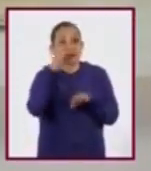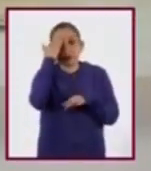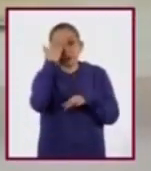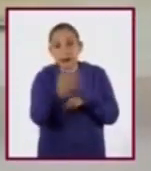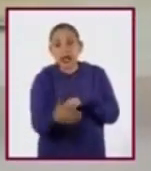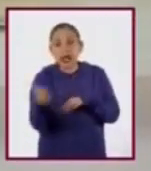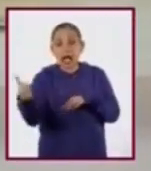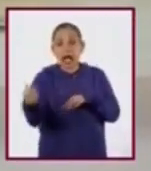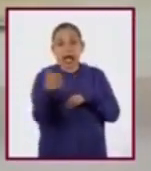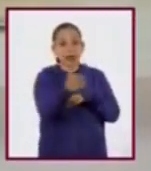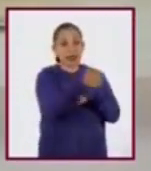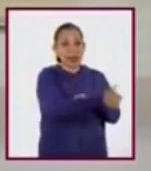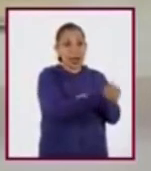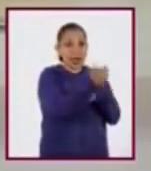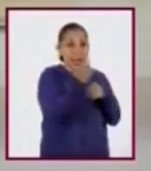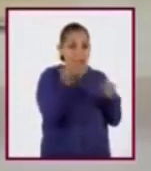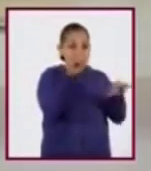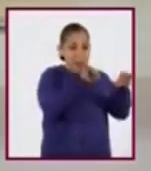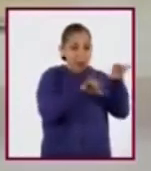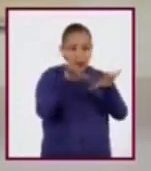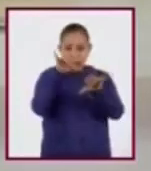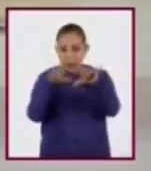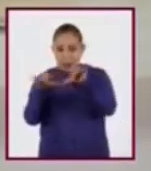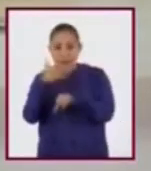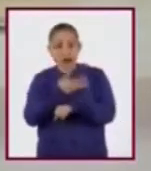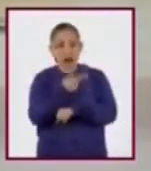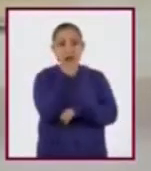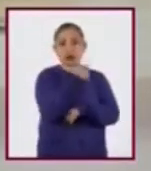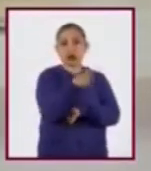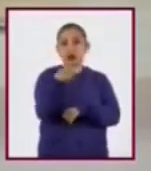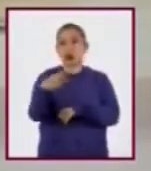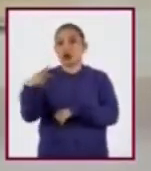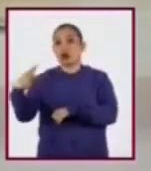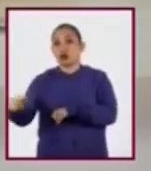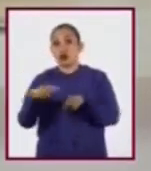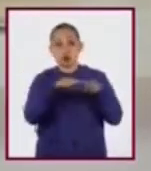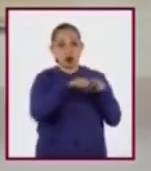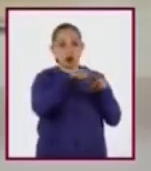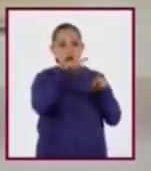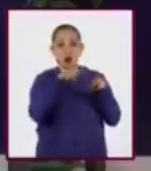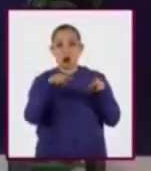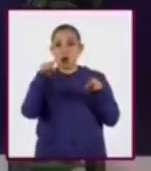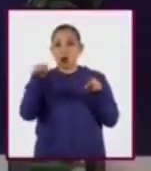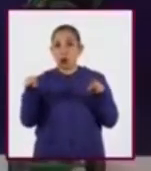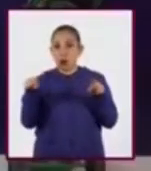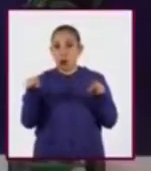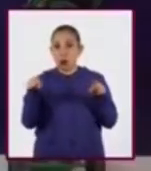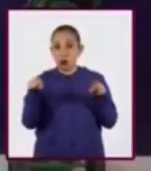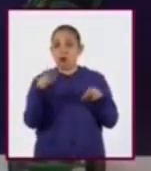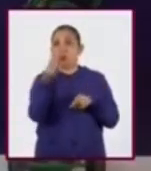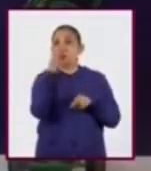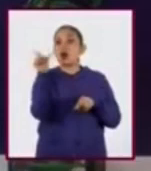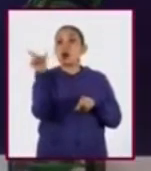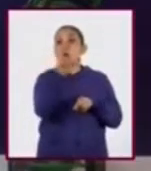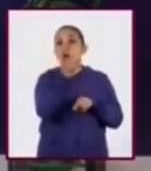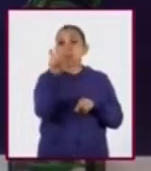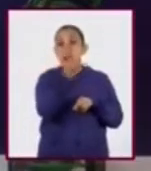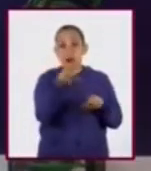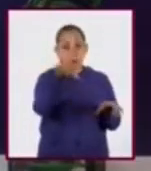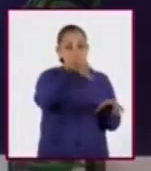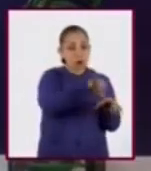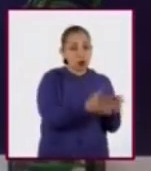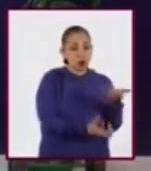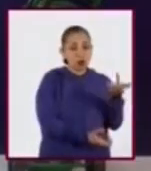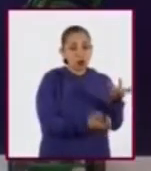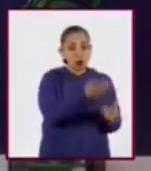que cada compuesto químico cuenta con su propio patrón de ondas. Por eso, cuando se enciende el